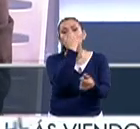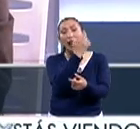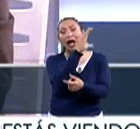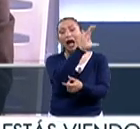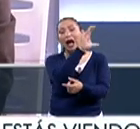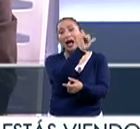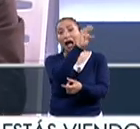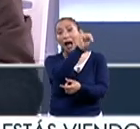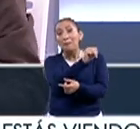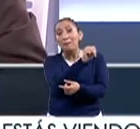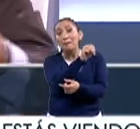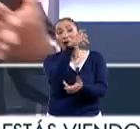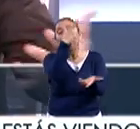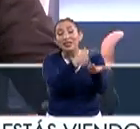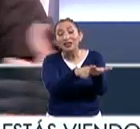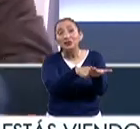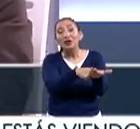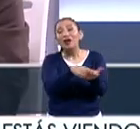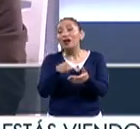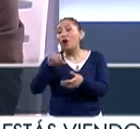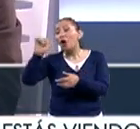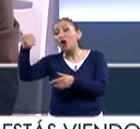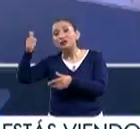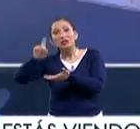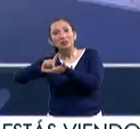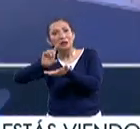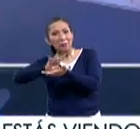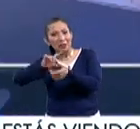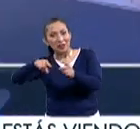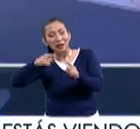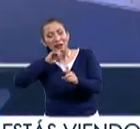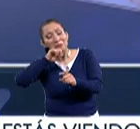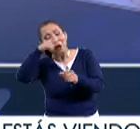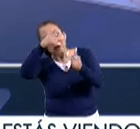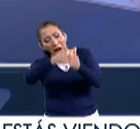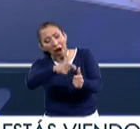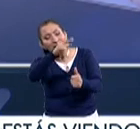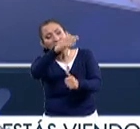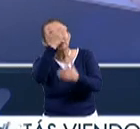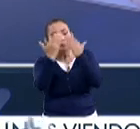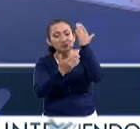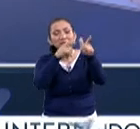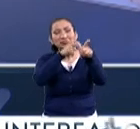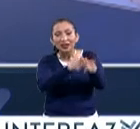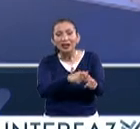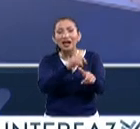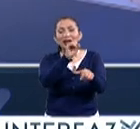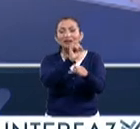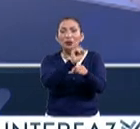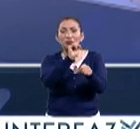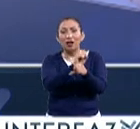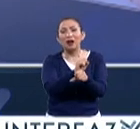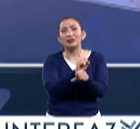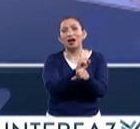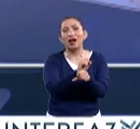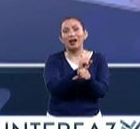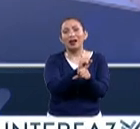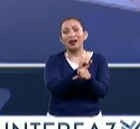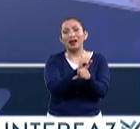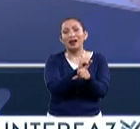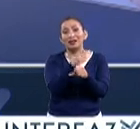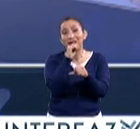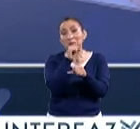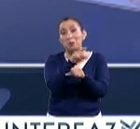escuelas, ¿no? Sino que estudiantes de otras discapacidades estén ahí y concluyan su educación básica y que